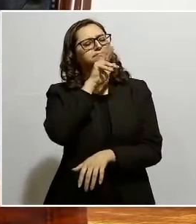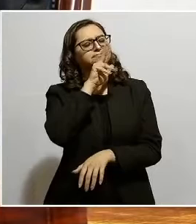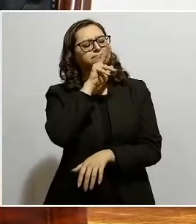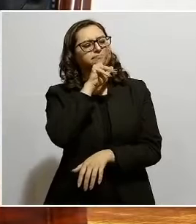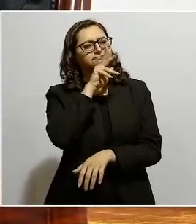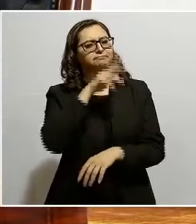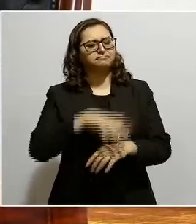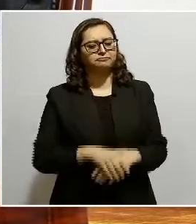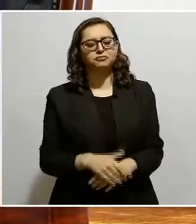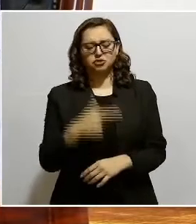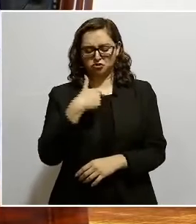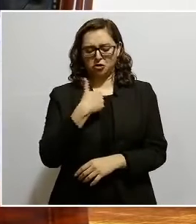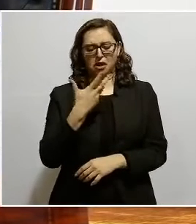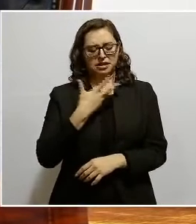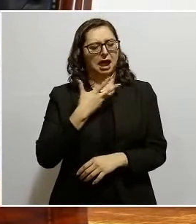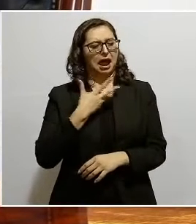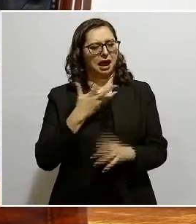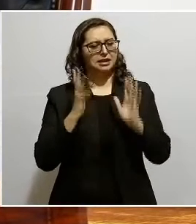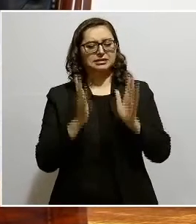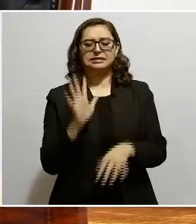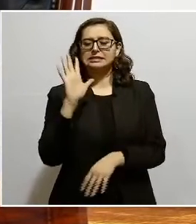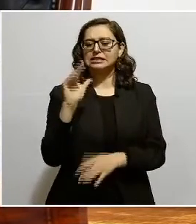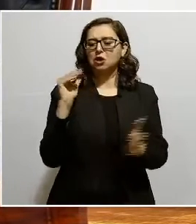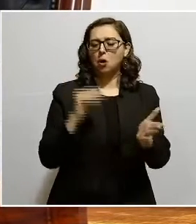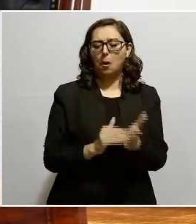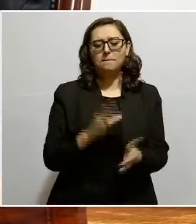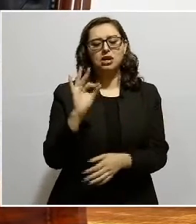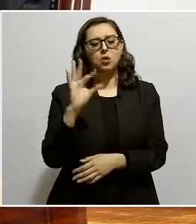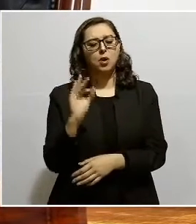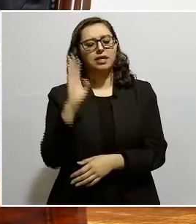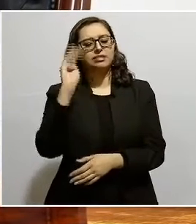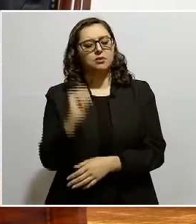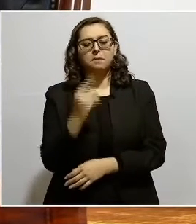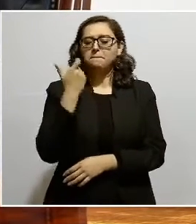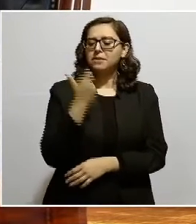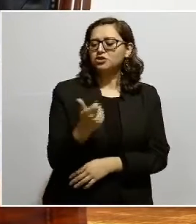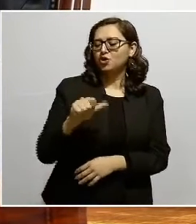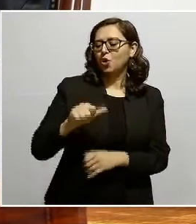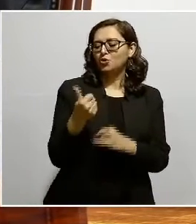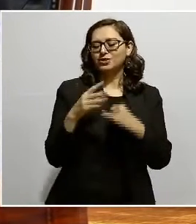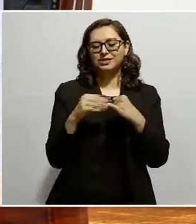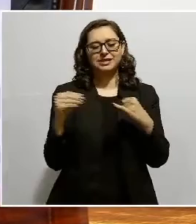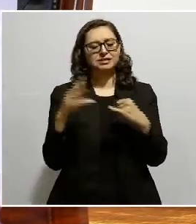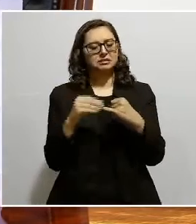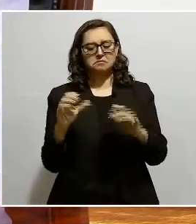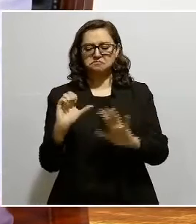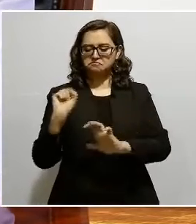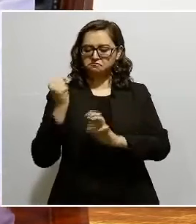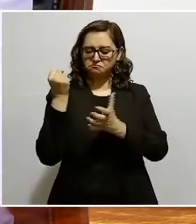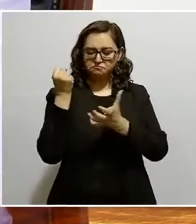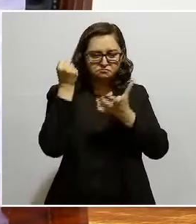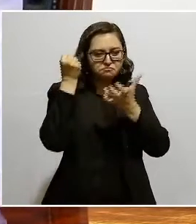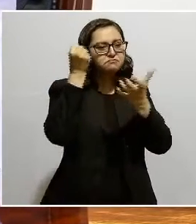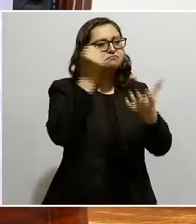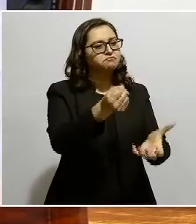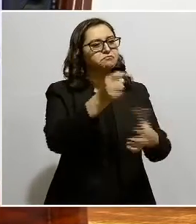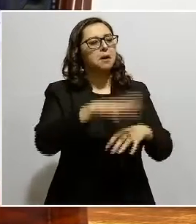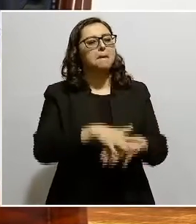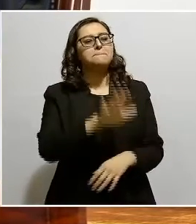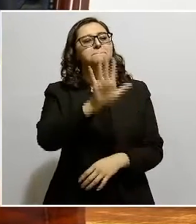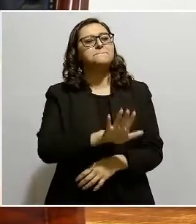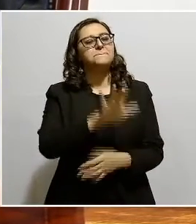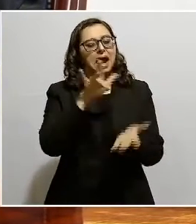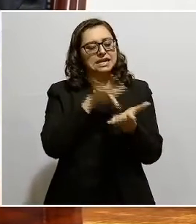de 5,049 pesos 11 centavos, que en una pastilla,